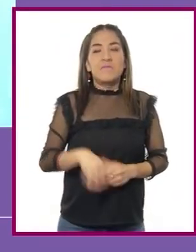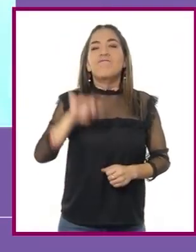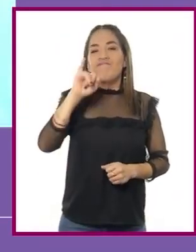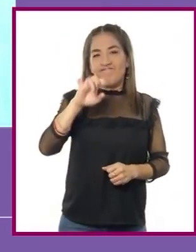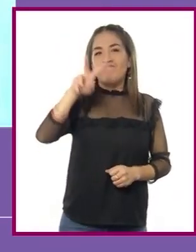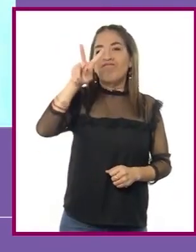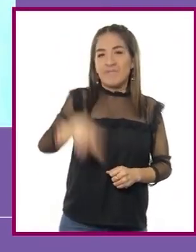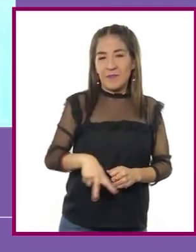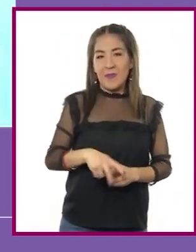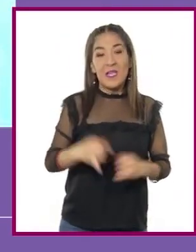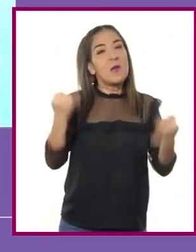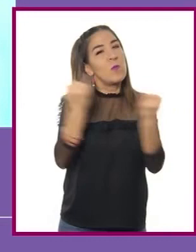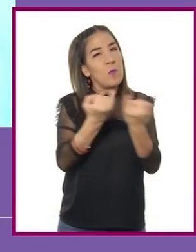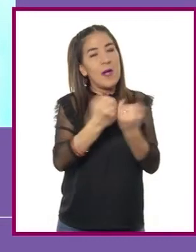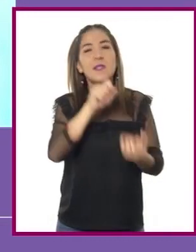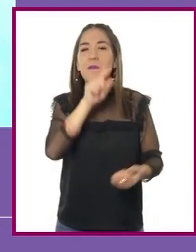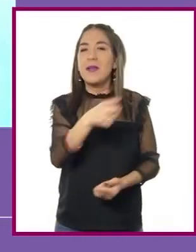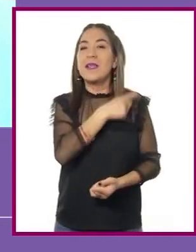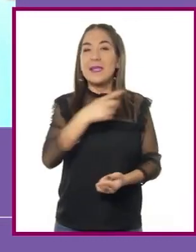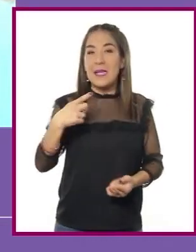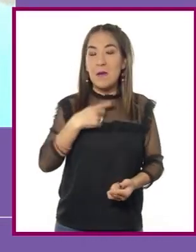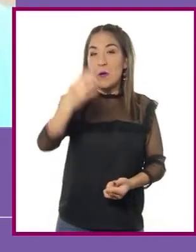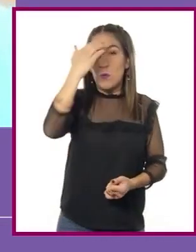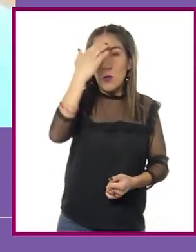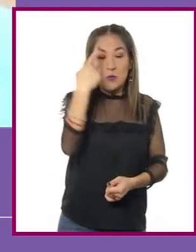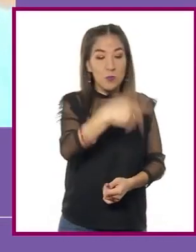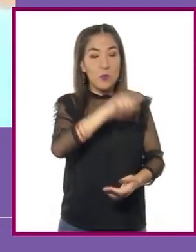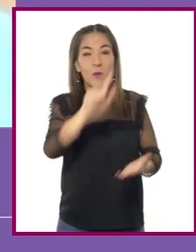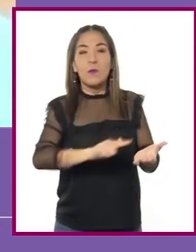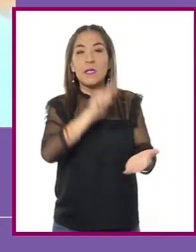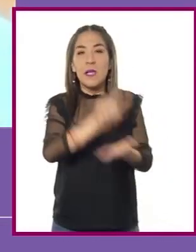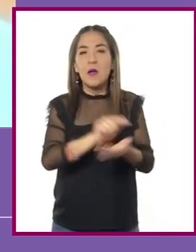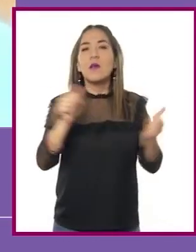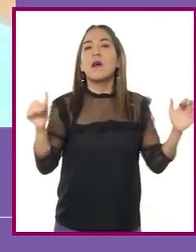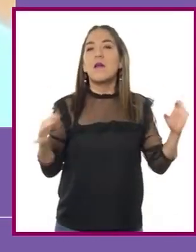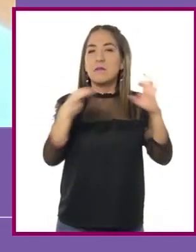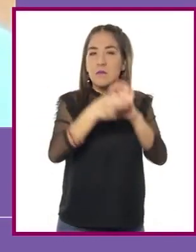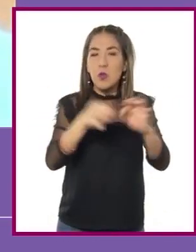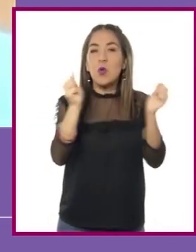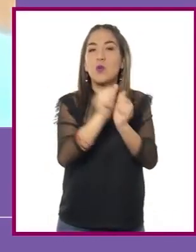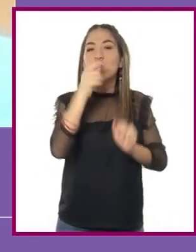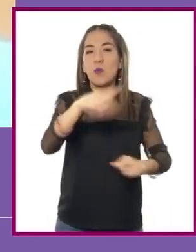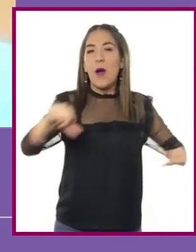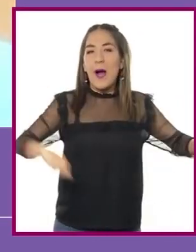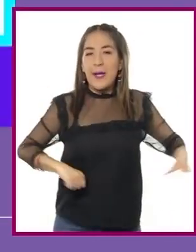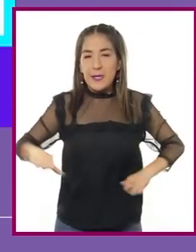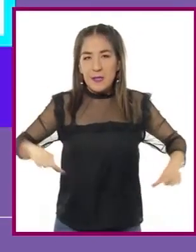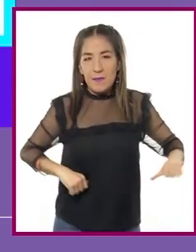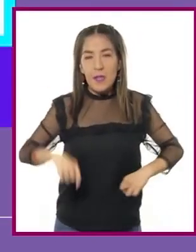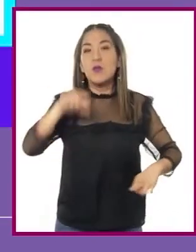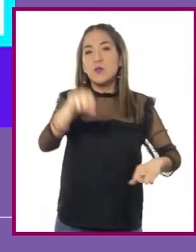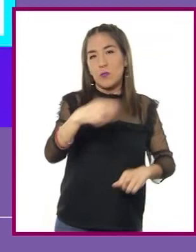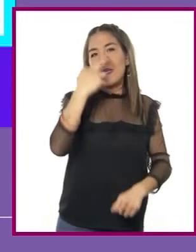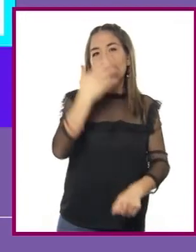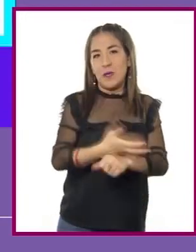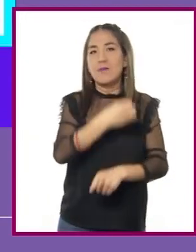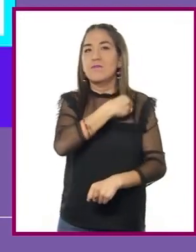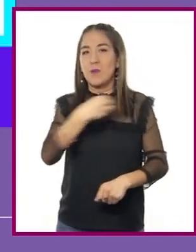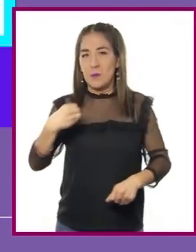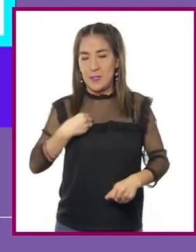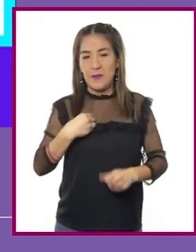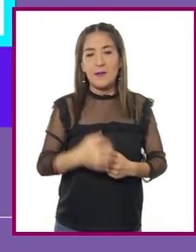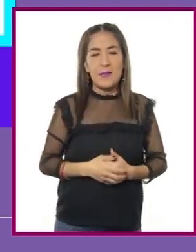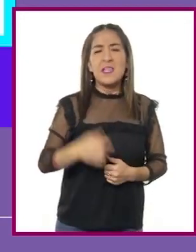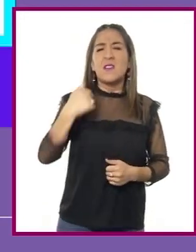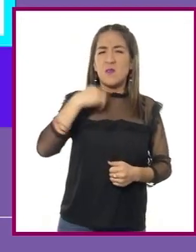Cierto, pero también deben conocer las leyes relacionadas con su actividad y sus atribuciones. La otra vez